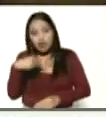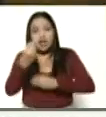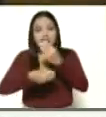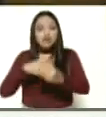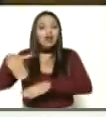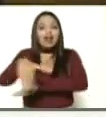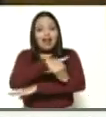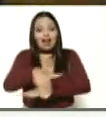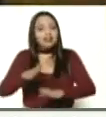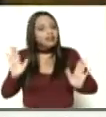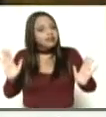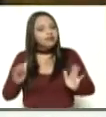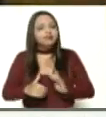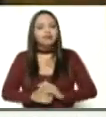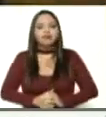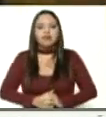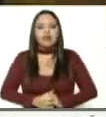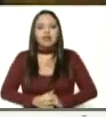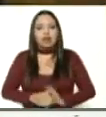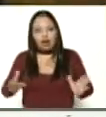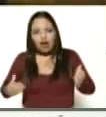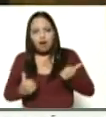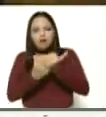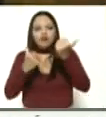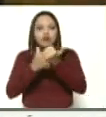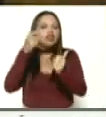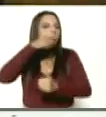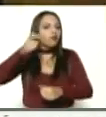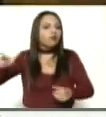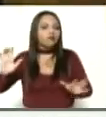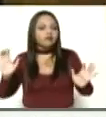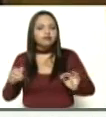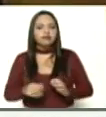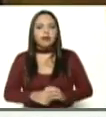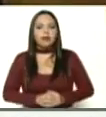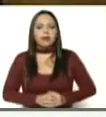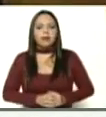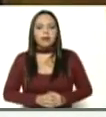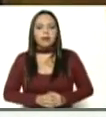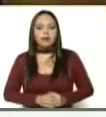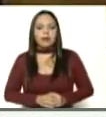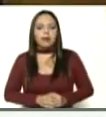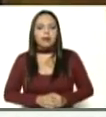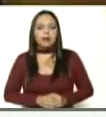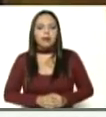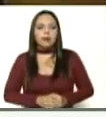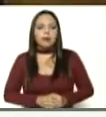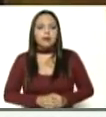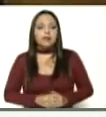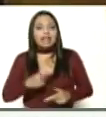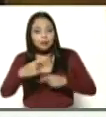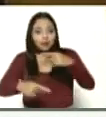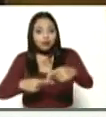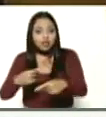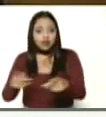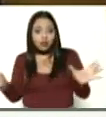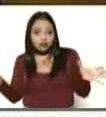calle, con la forma del pueblo. Y resulta que, bueno, ese proceso que lo juntó